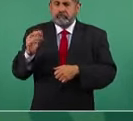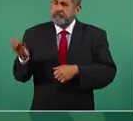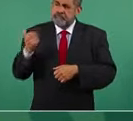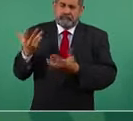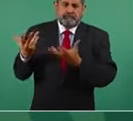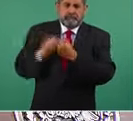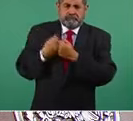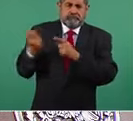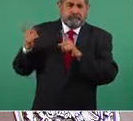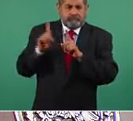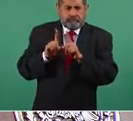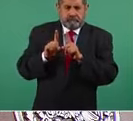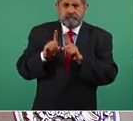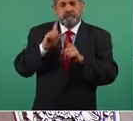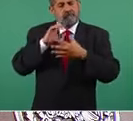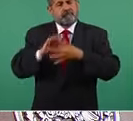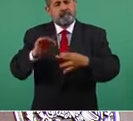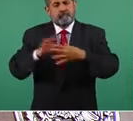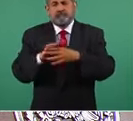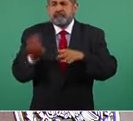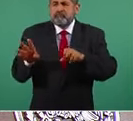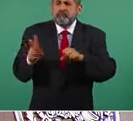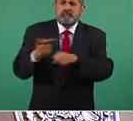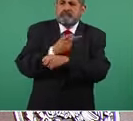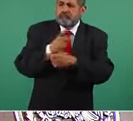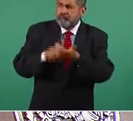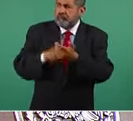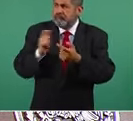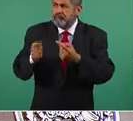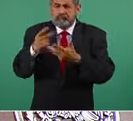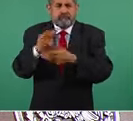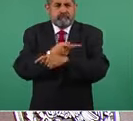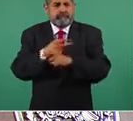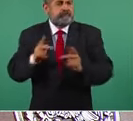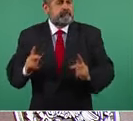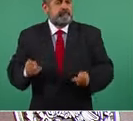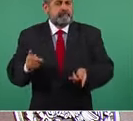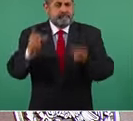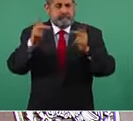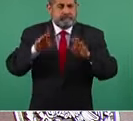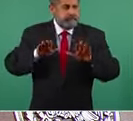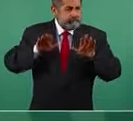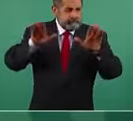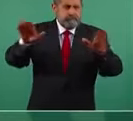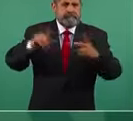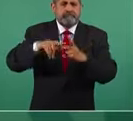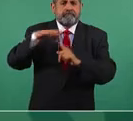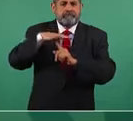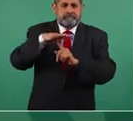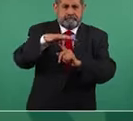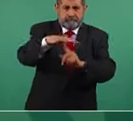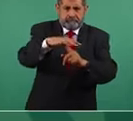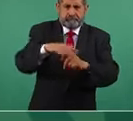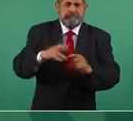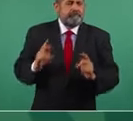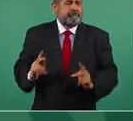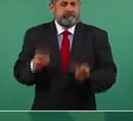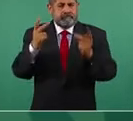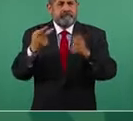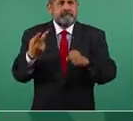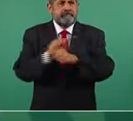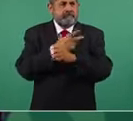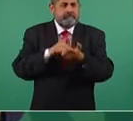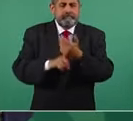acompañe para ver cómo vamos con la venta de aviones y de helicópteros. Okay. Y qué ha